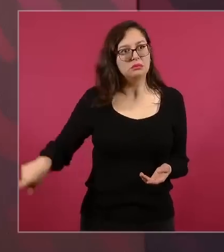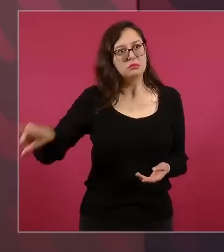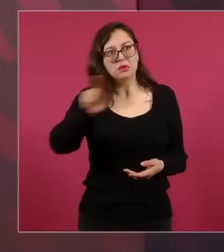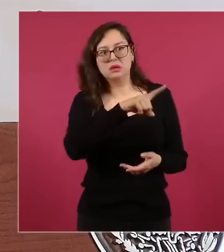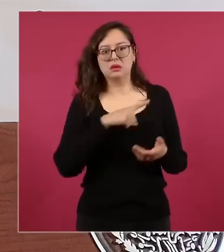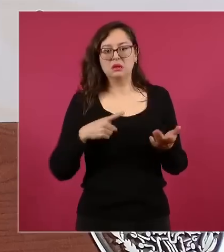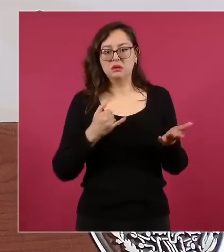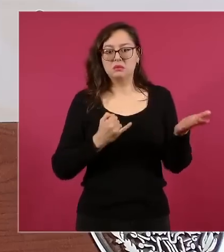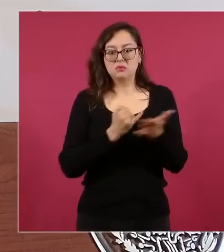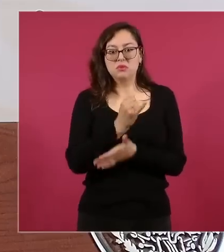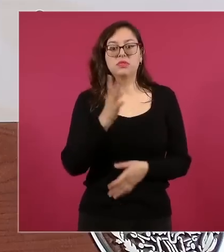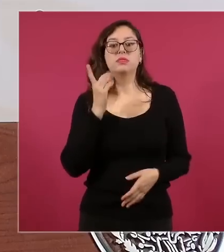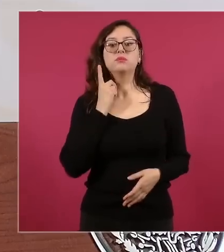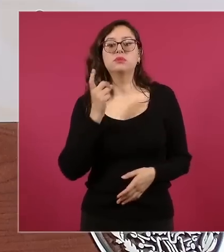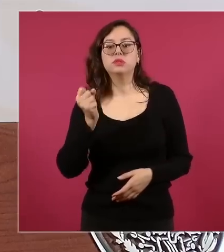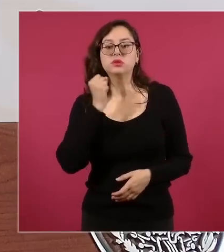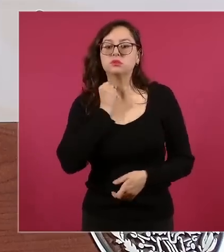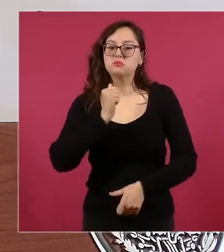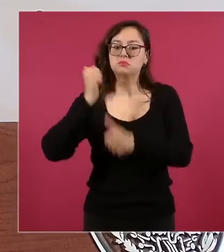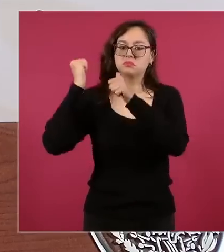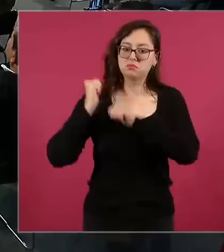del poder